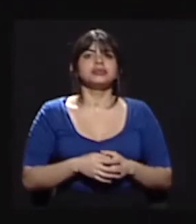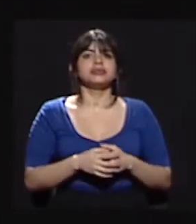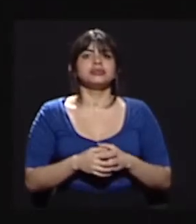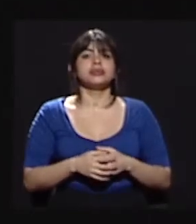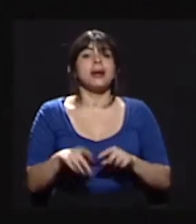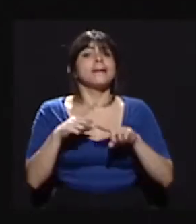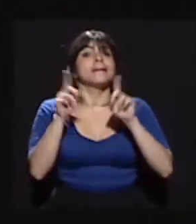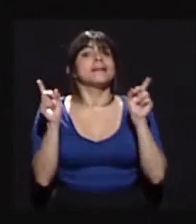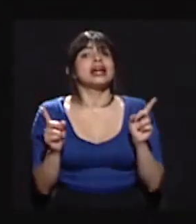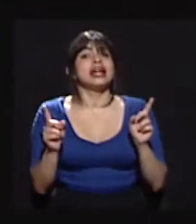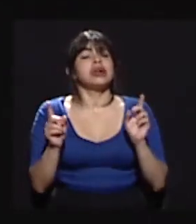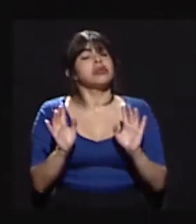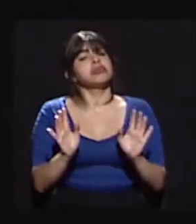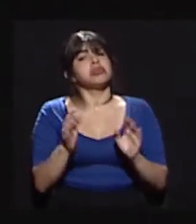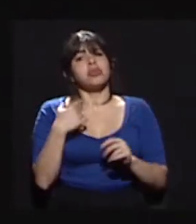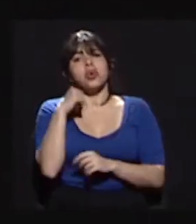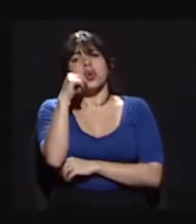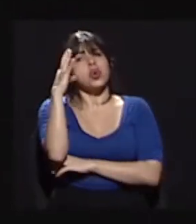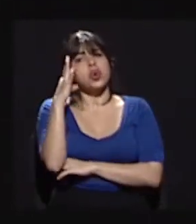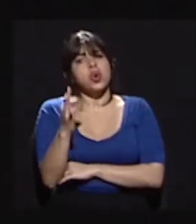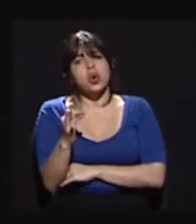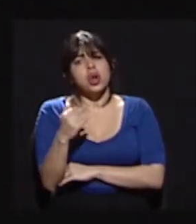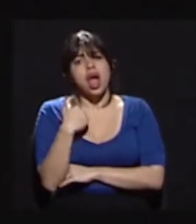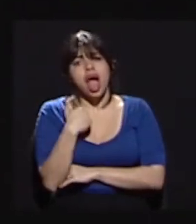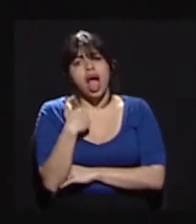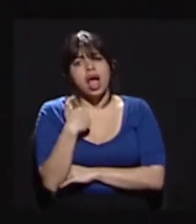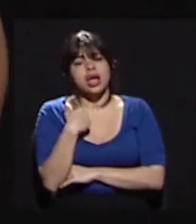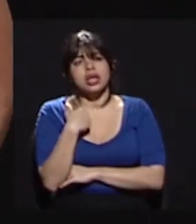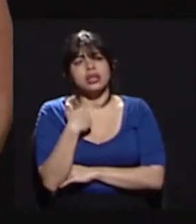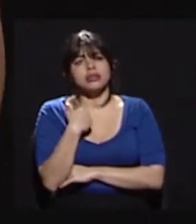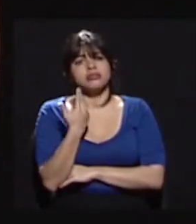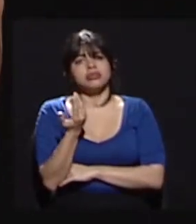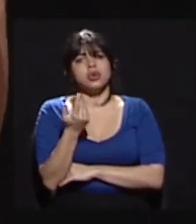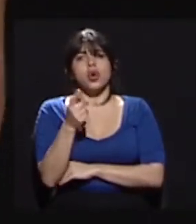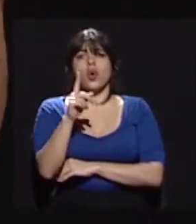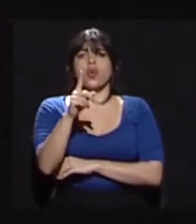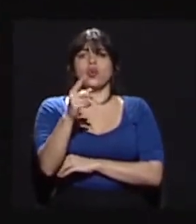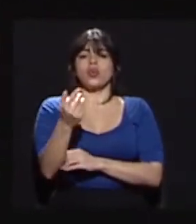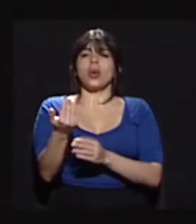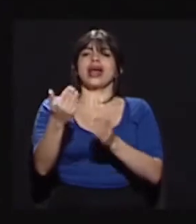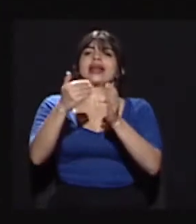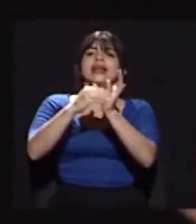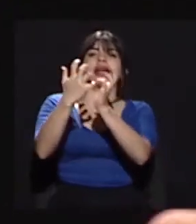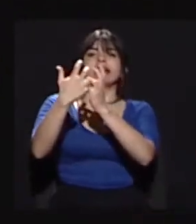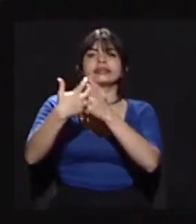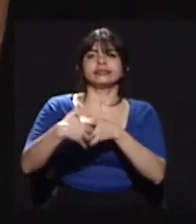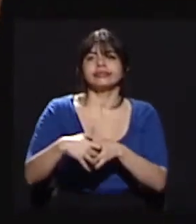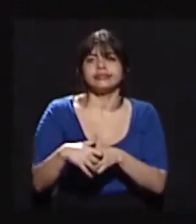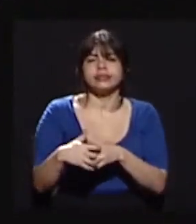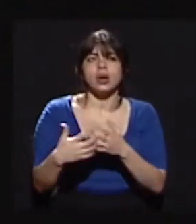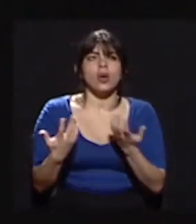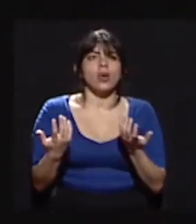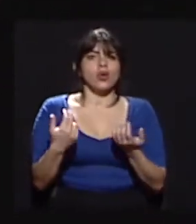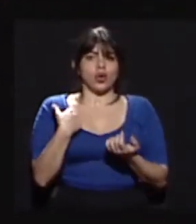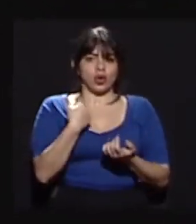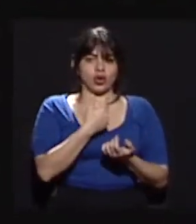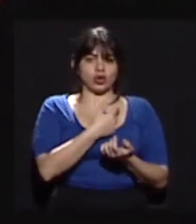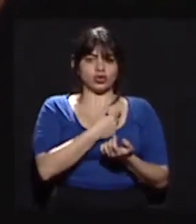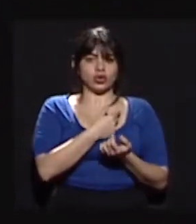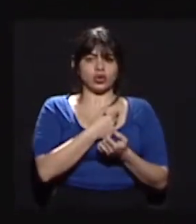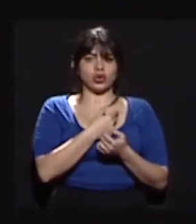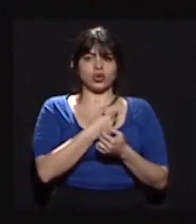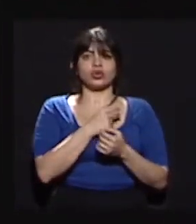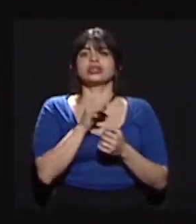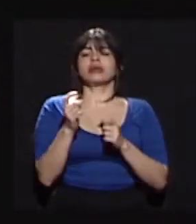pero no yo no creo que haya una recomposición que nosotros hayamos estamos